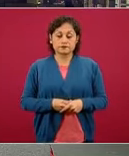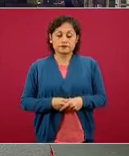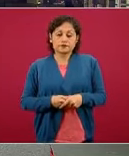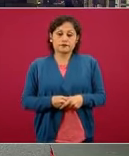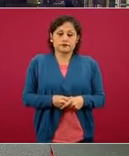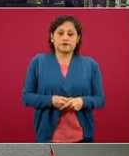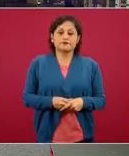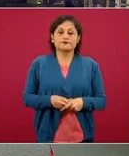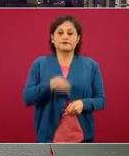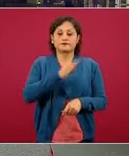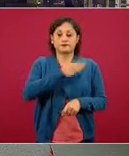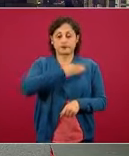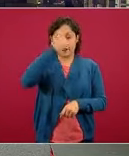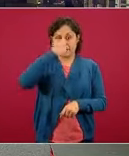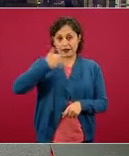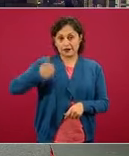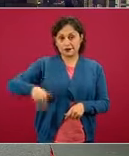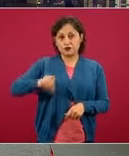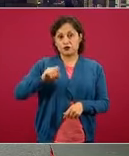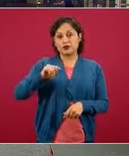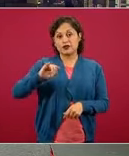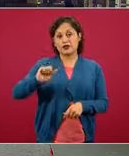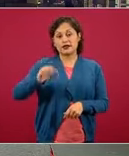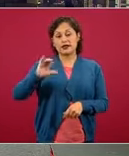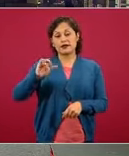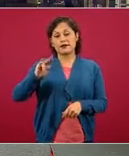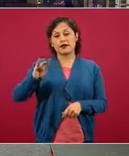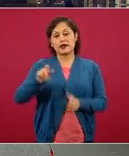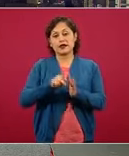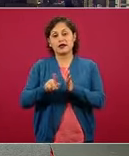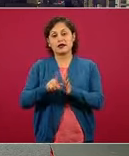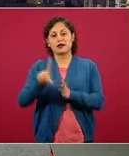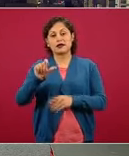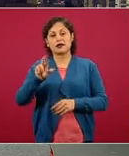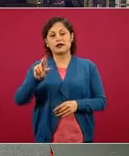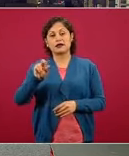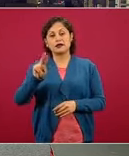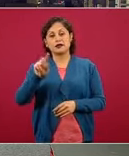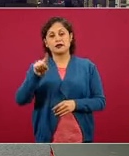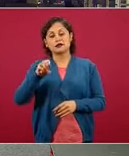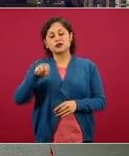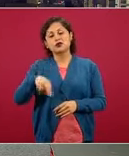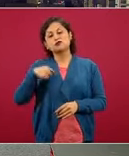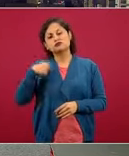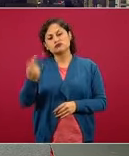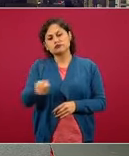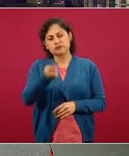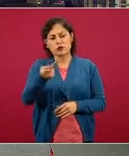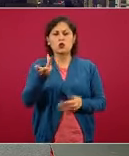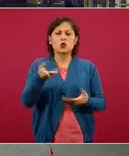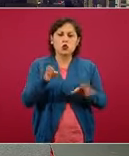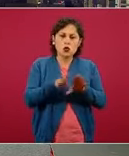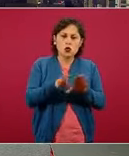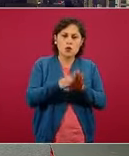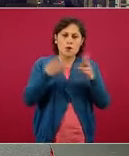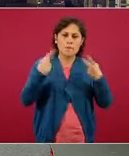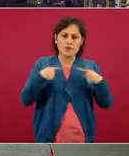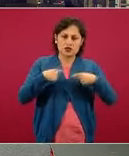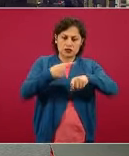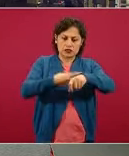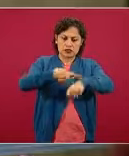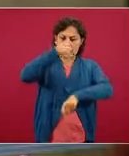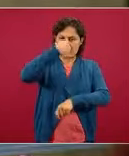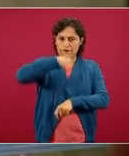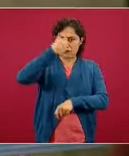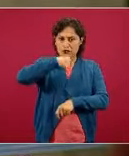Buenas noches, Otilia Carvajal de La Razón. Preguntarle, doctora Domía, ¿cómo están realizando el monitoreo de los casos de influenza o qué